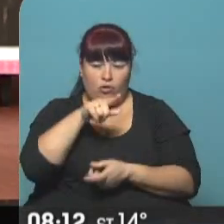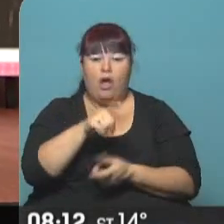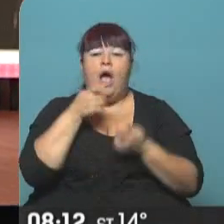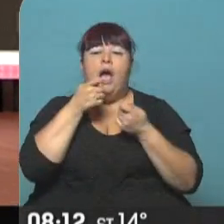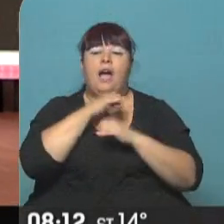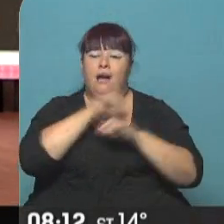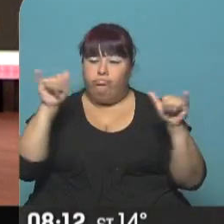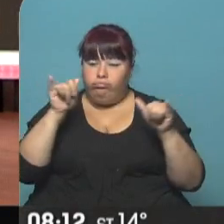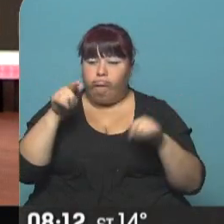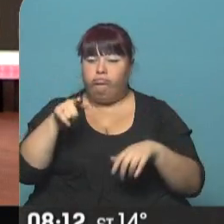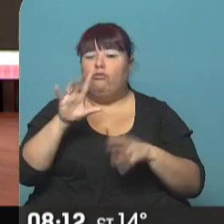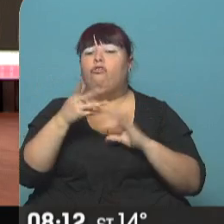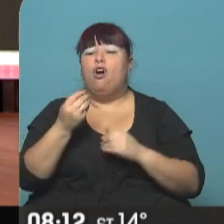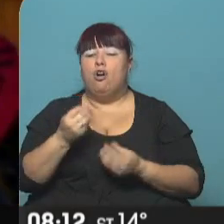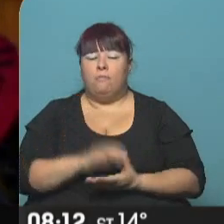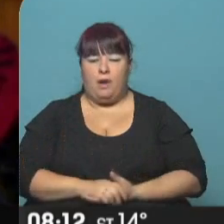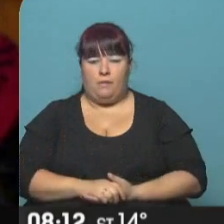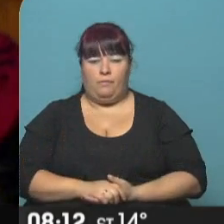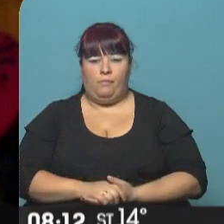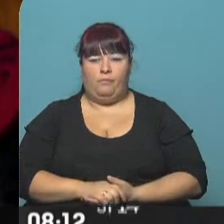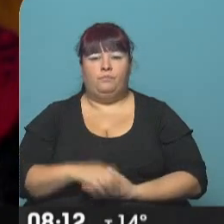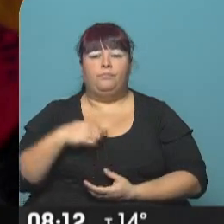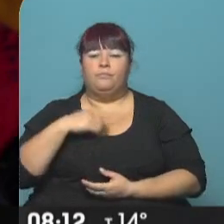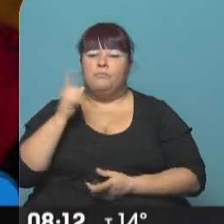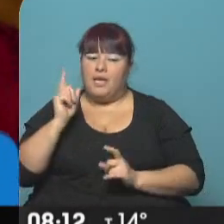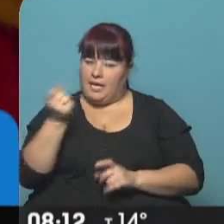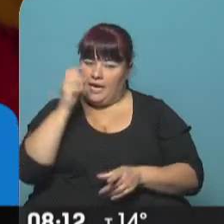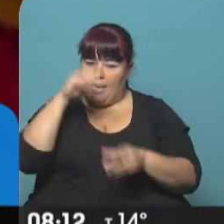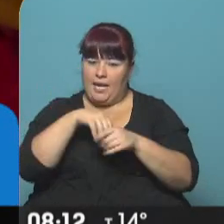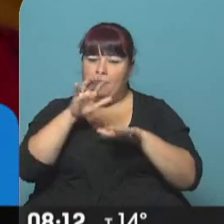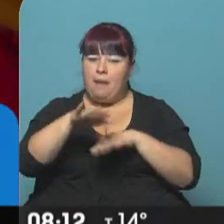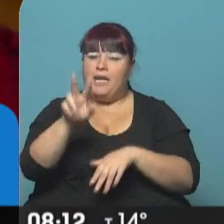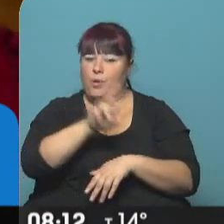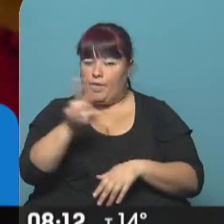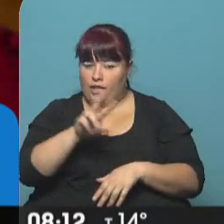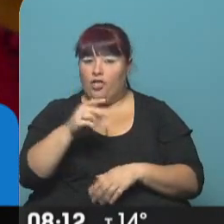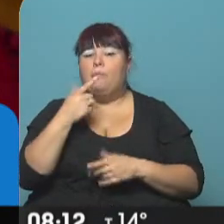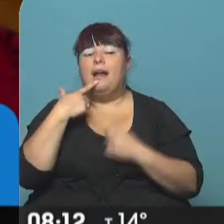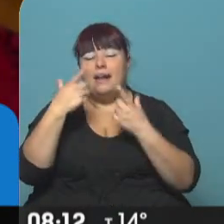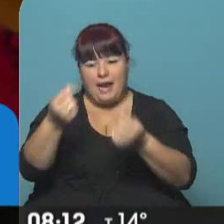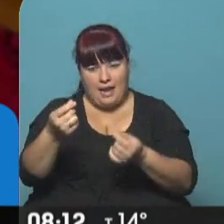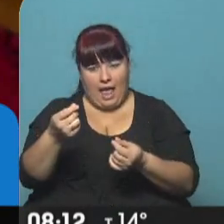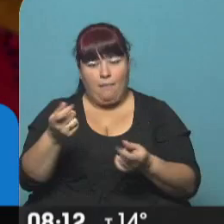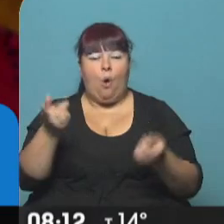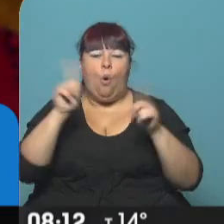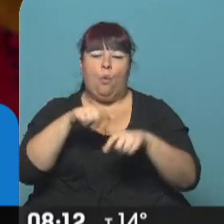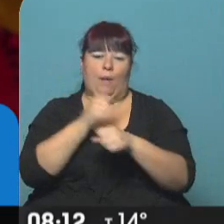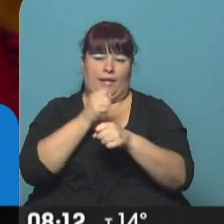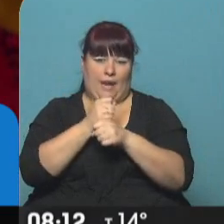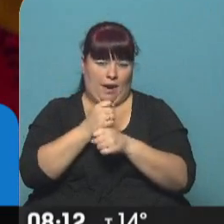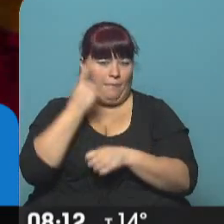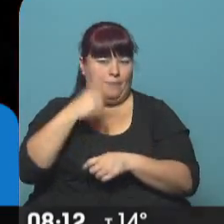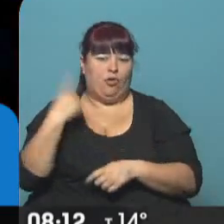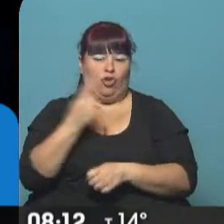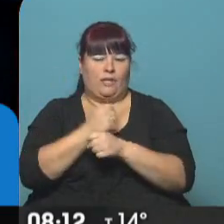anunciaban justamente de esta manera. Queremos participar de la marcha del 22 para exigir la reincorporación, en primer lugar, de